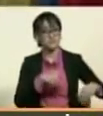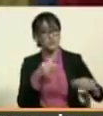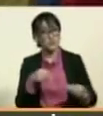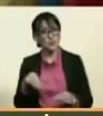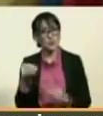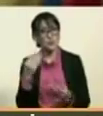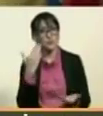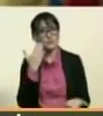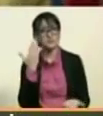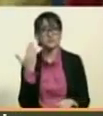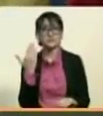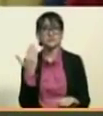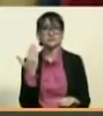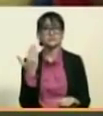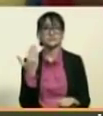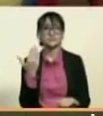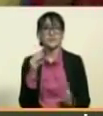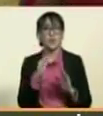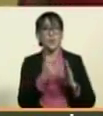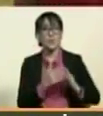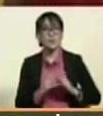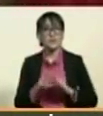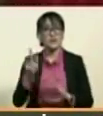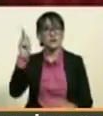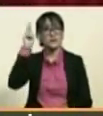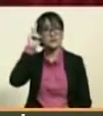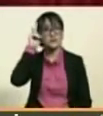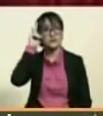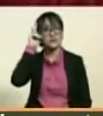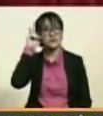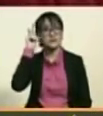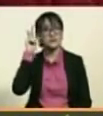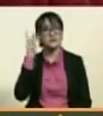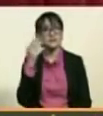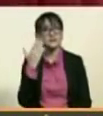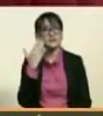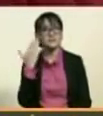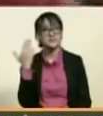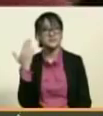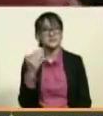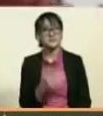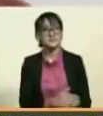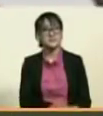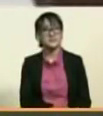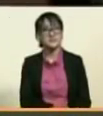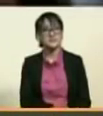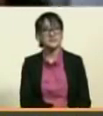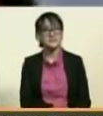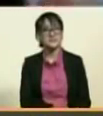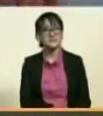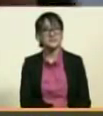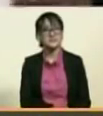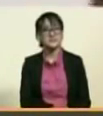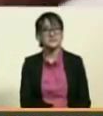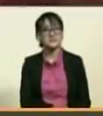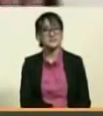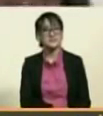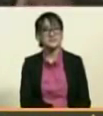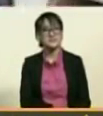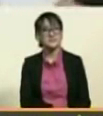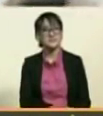representativa de las comunidades indígenas de esta región del